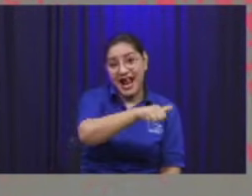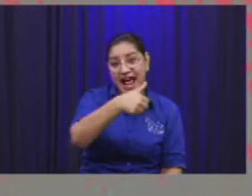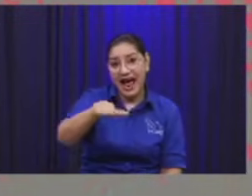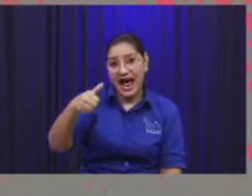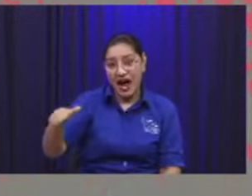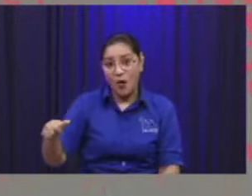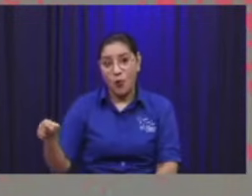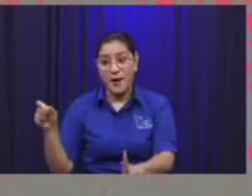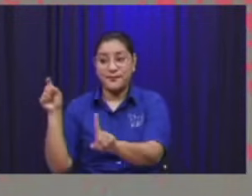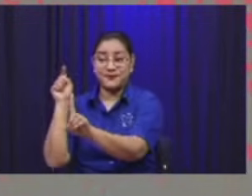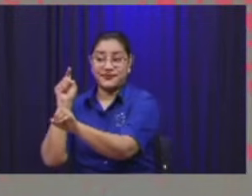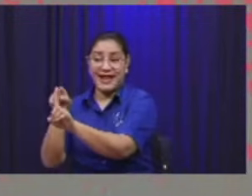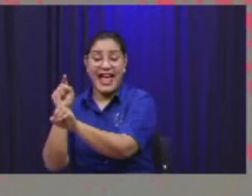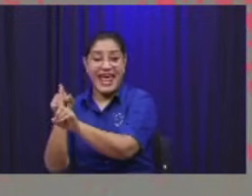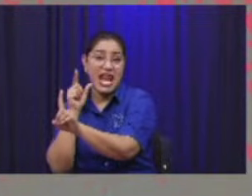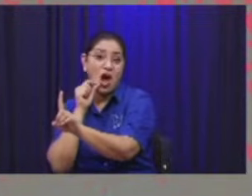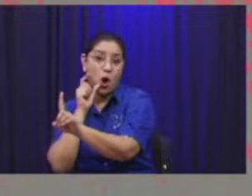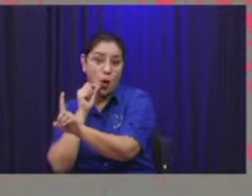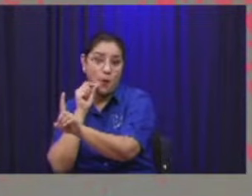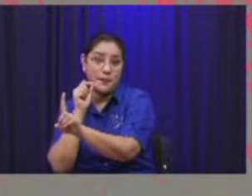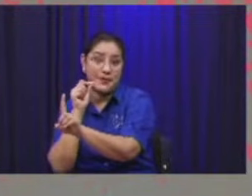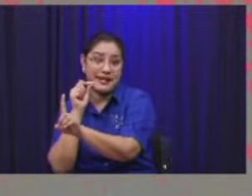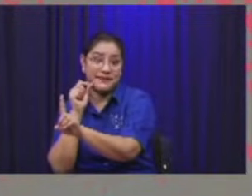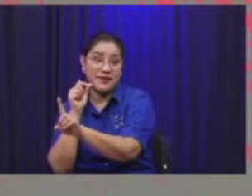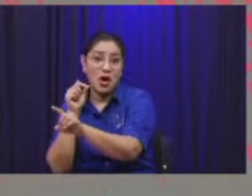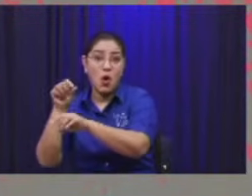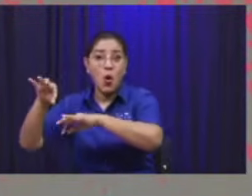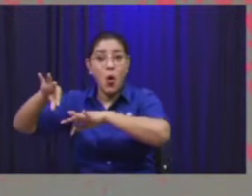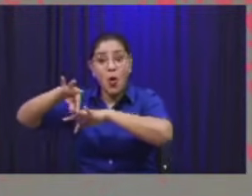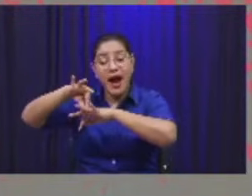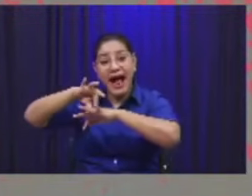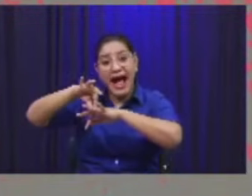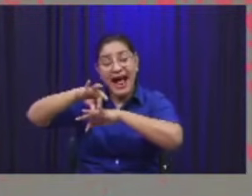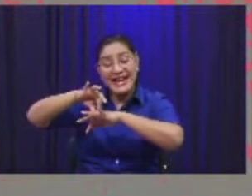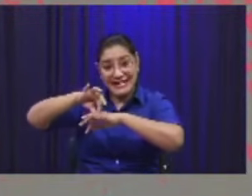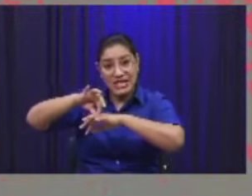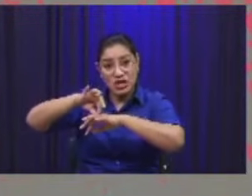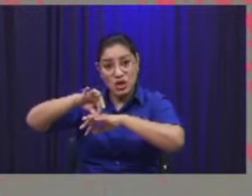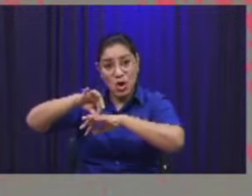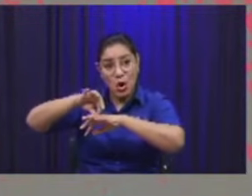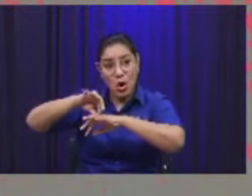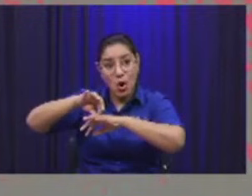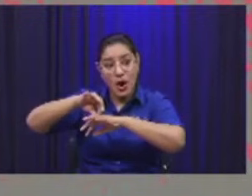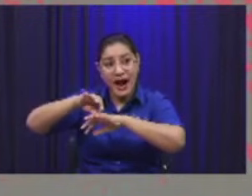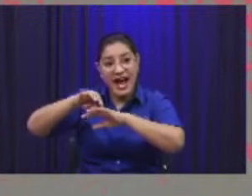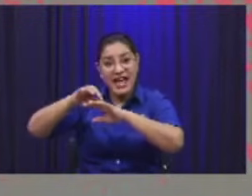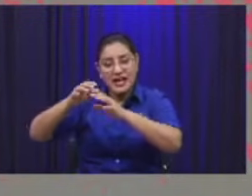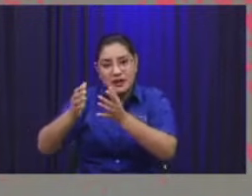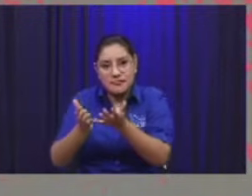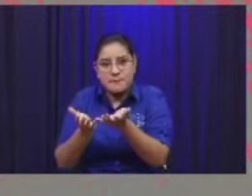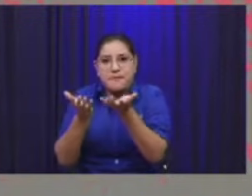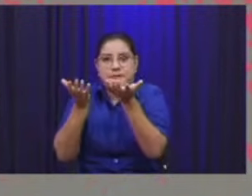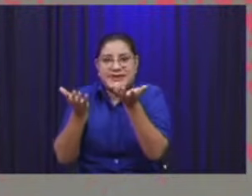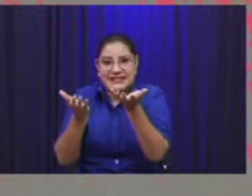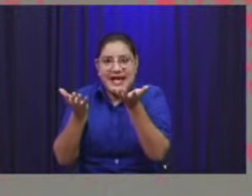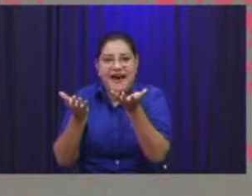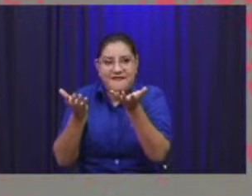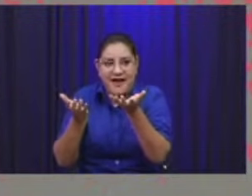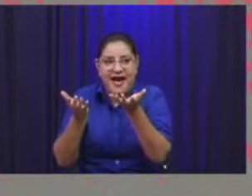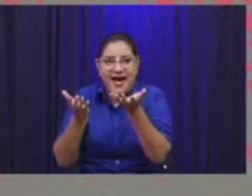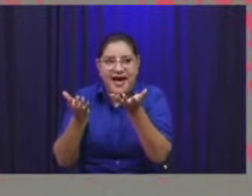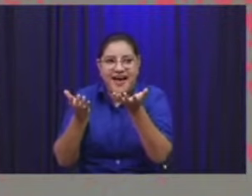anillo de oro un anillo de oro que pesaba medio ciclo y dos